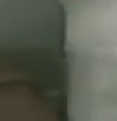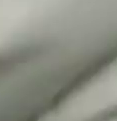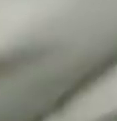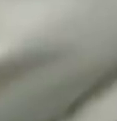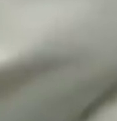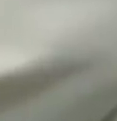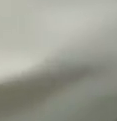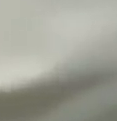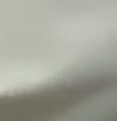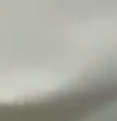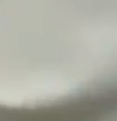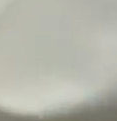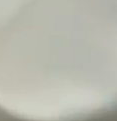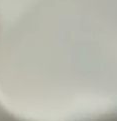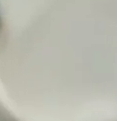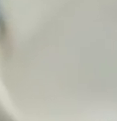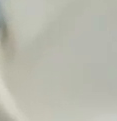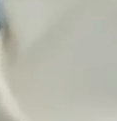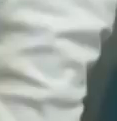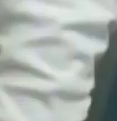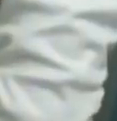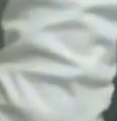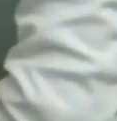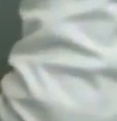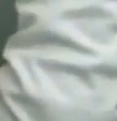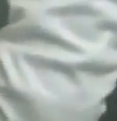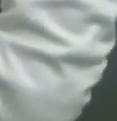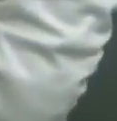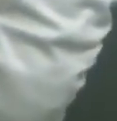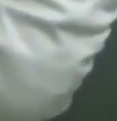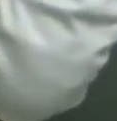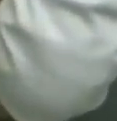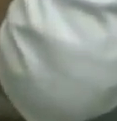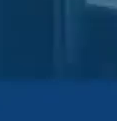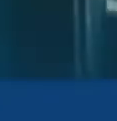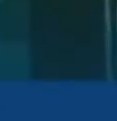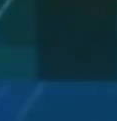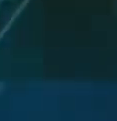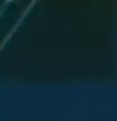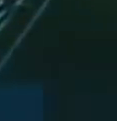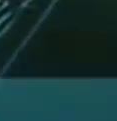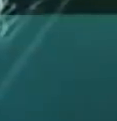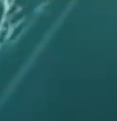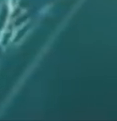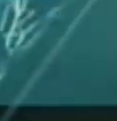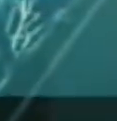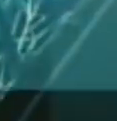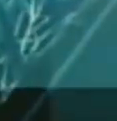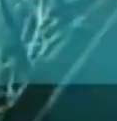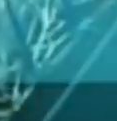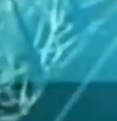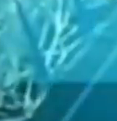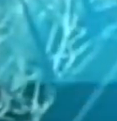verdad, estoy muy satisfecho por este apoyo que nos han brindado.